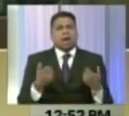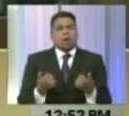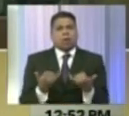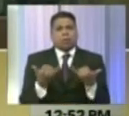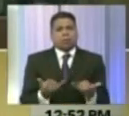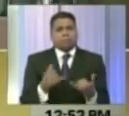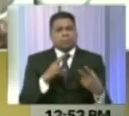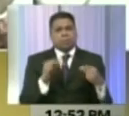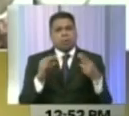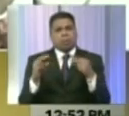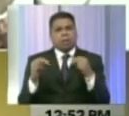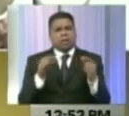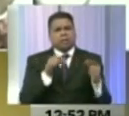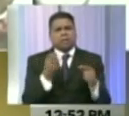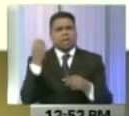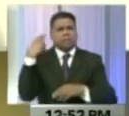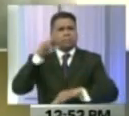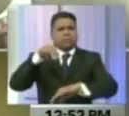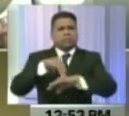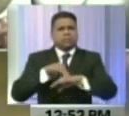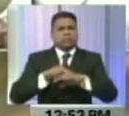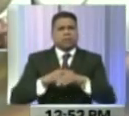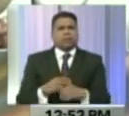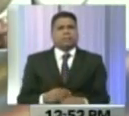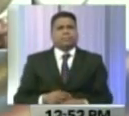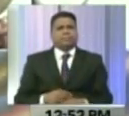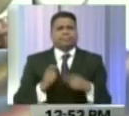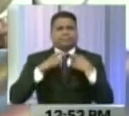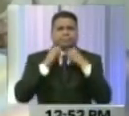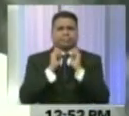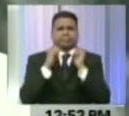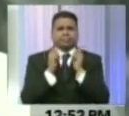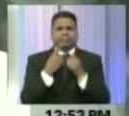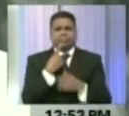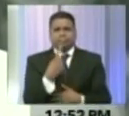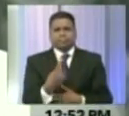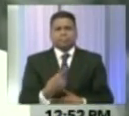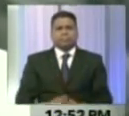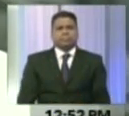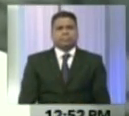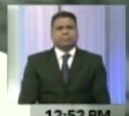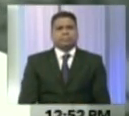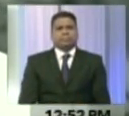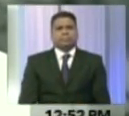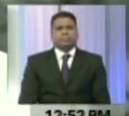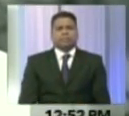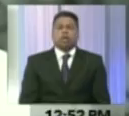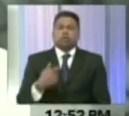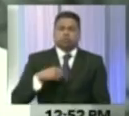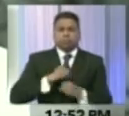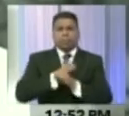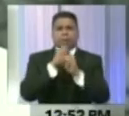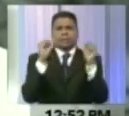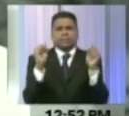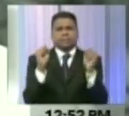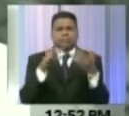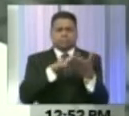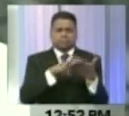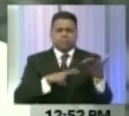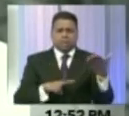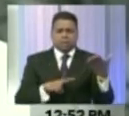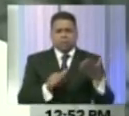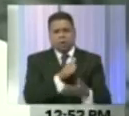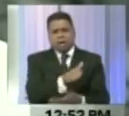Asamblea Nacional. Vamos a escuchar las palabras del vicepresidente ejecutivo Aristóbulo Isturiz. Amanecí leyéndomela, subrayándola, la intervención de cada uno de